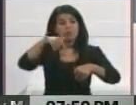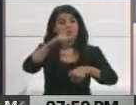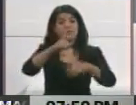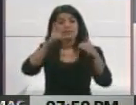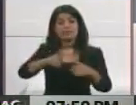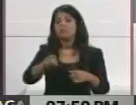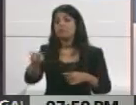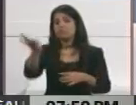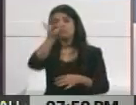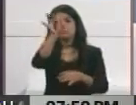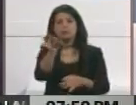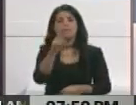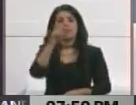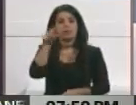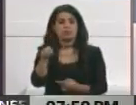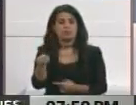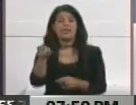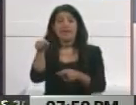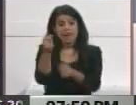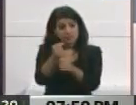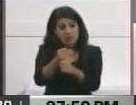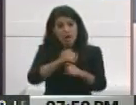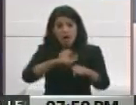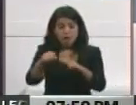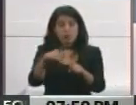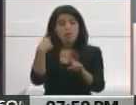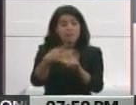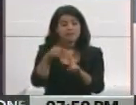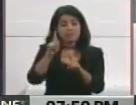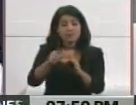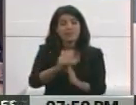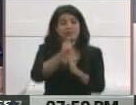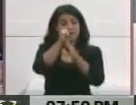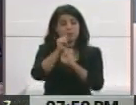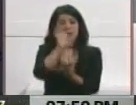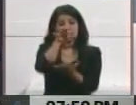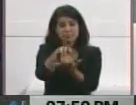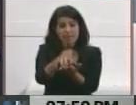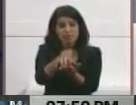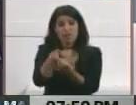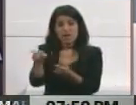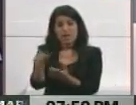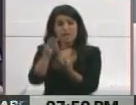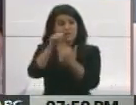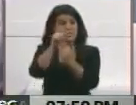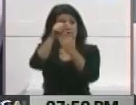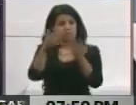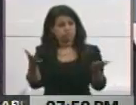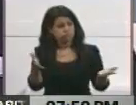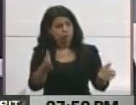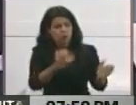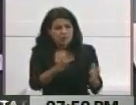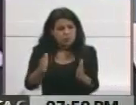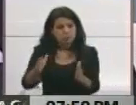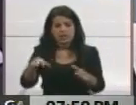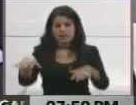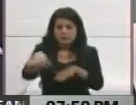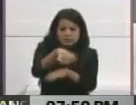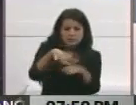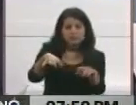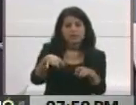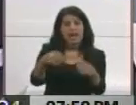la gestión gubernamental está dirigiendo al estado en un momento muy difícil donde lo que pide el